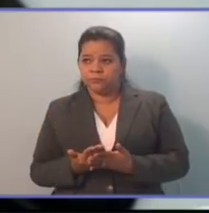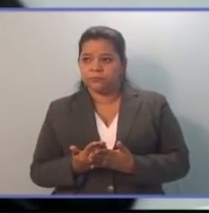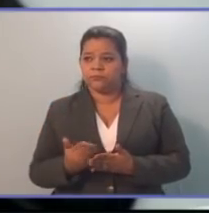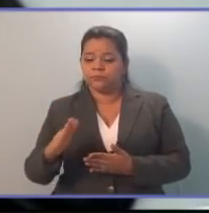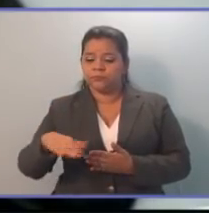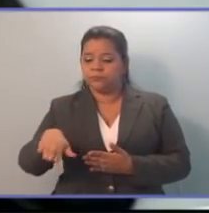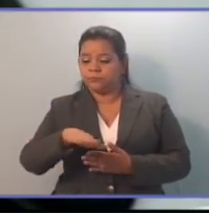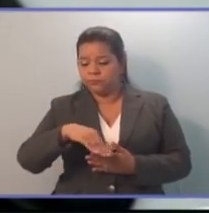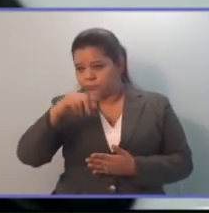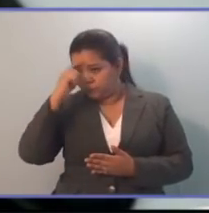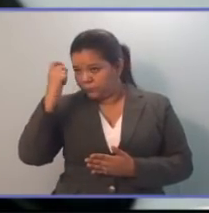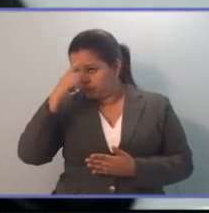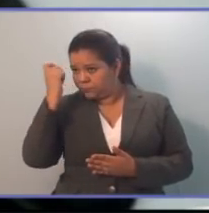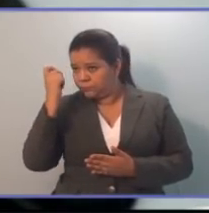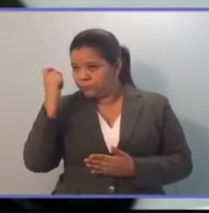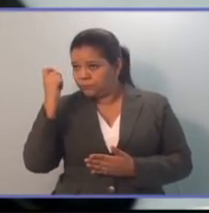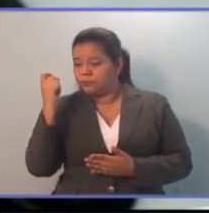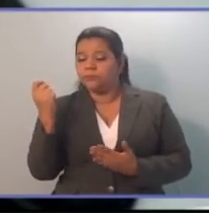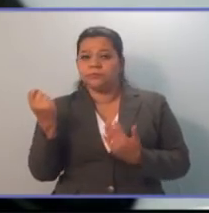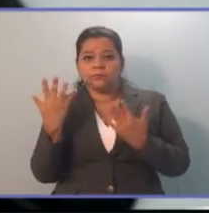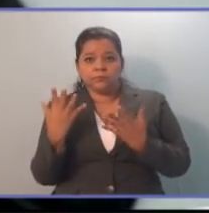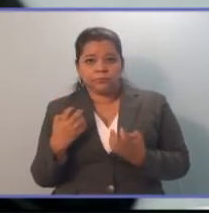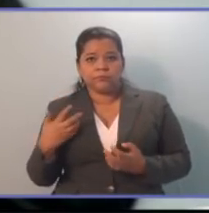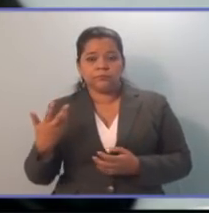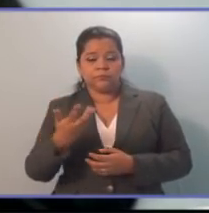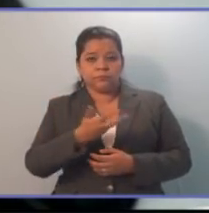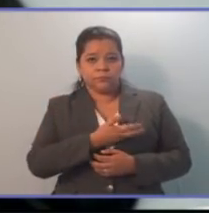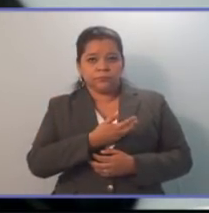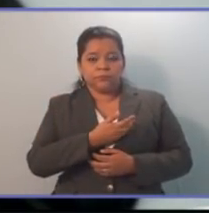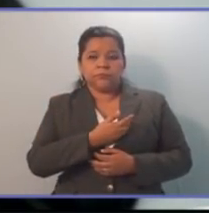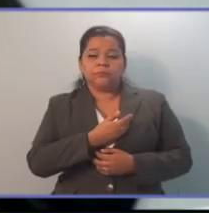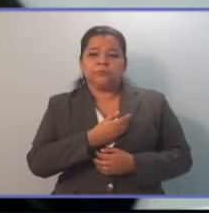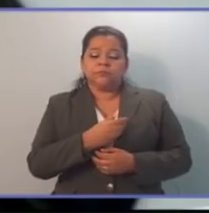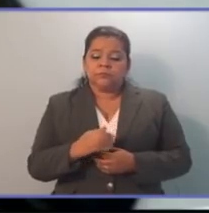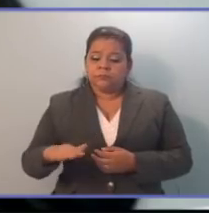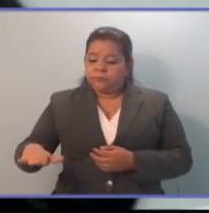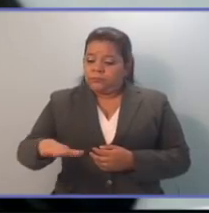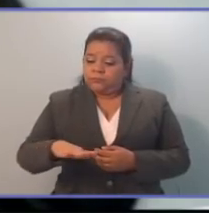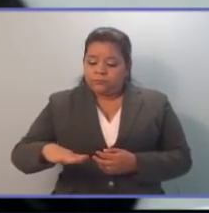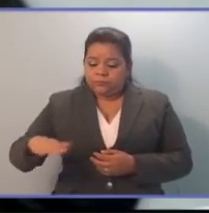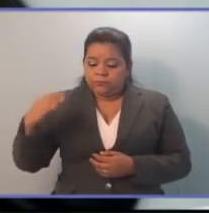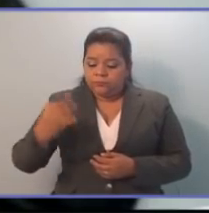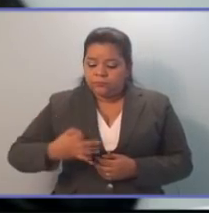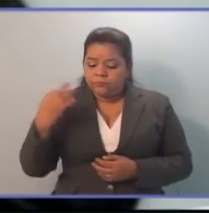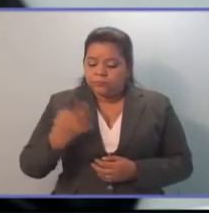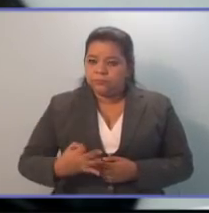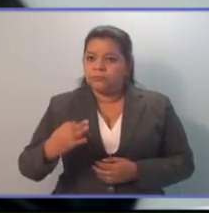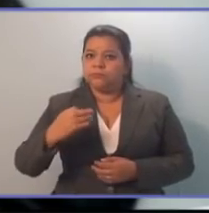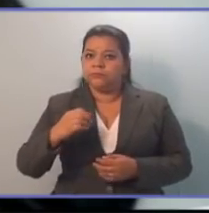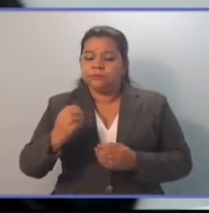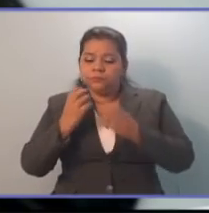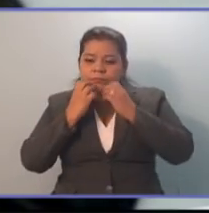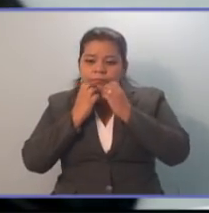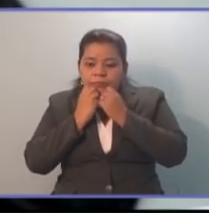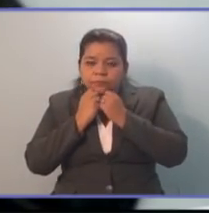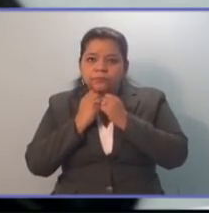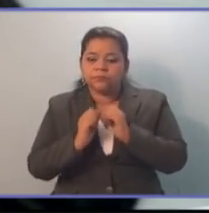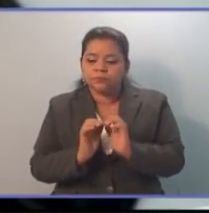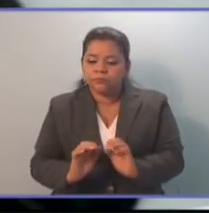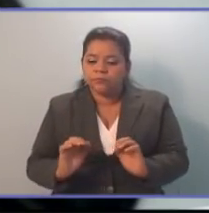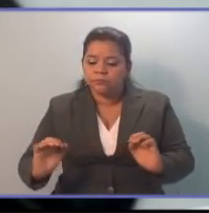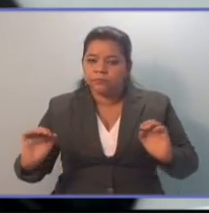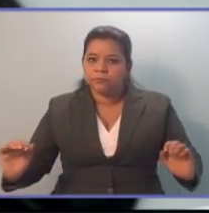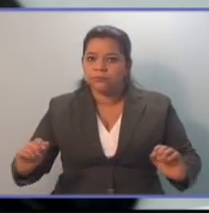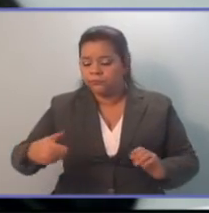trabajo debe de existir un espacio para albergar a los niños y niñas hijos de los